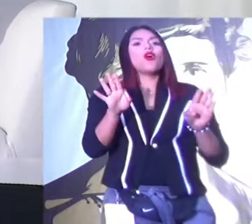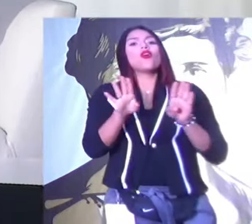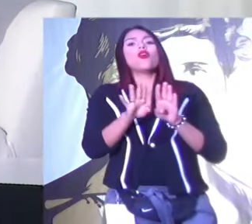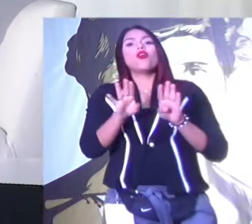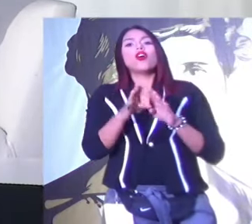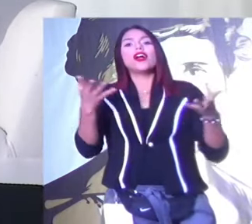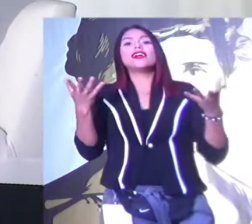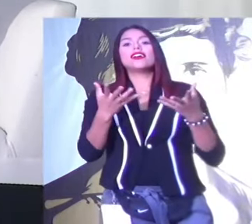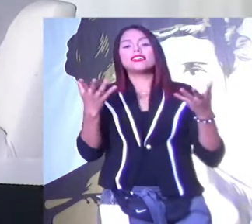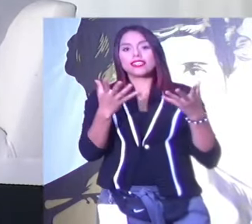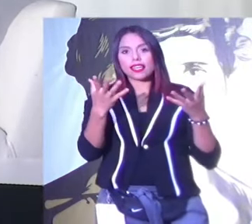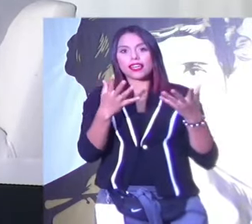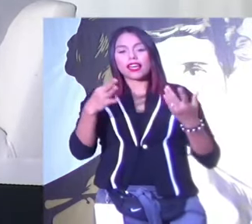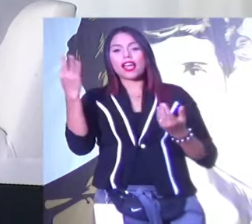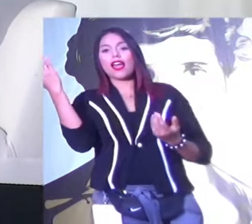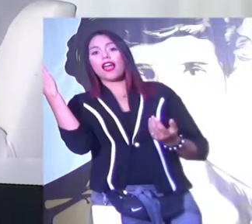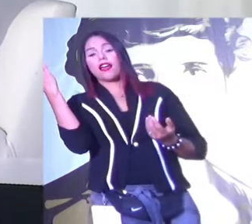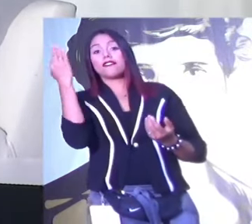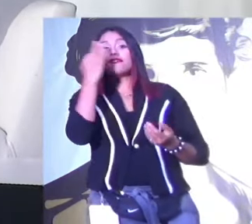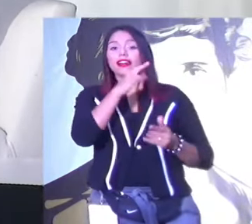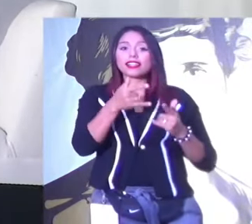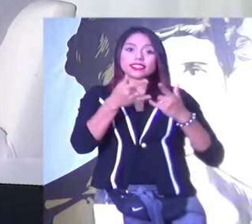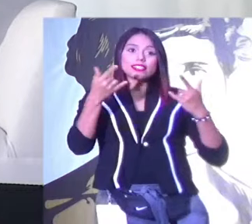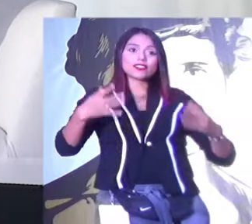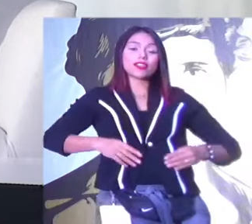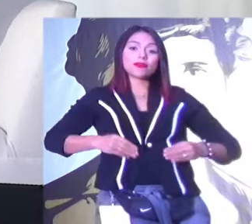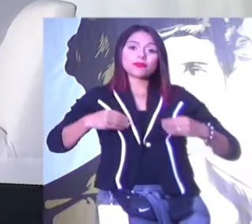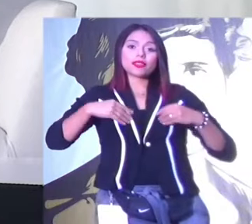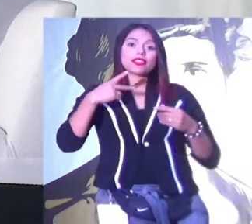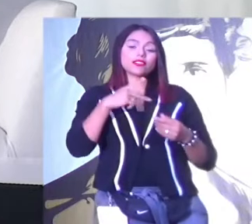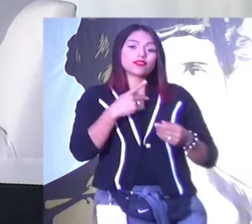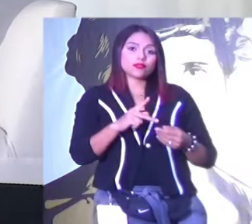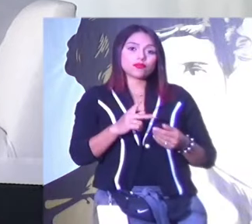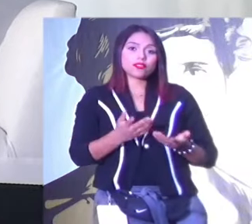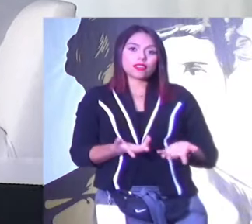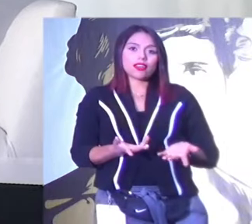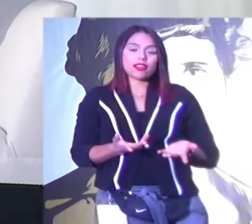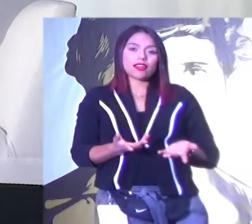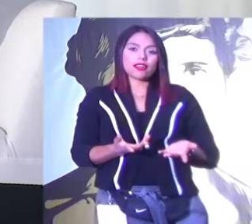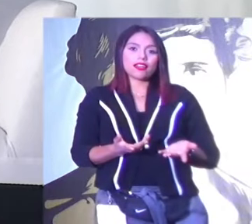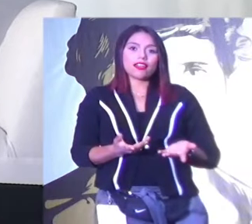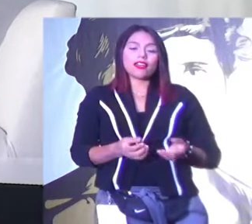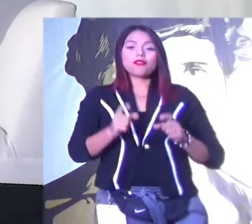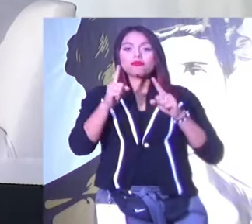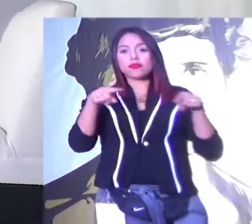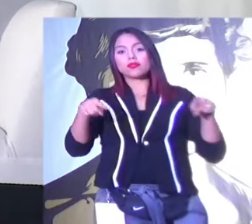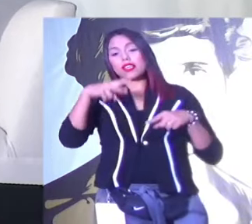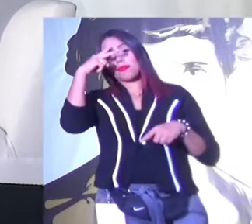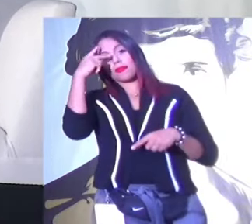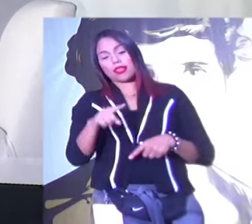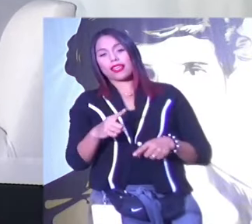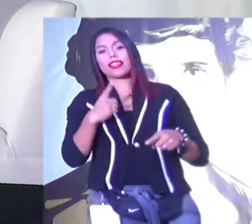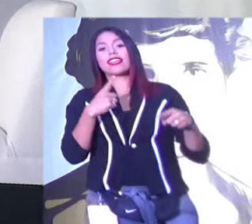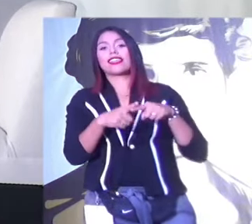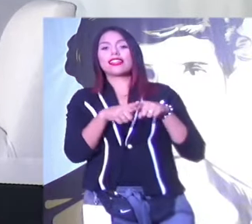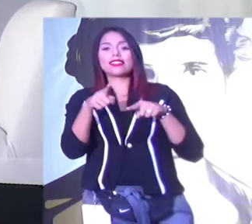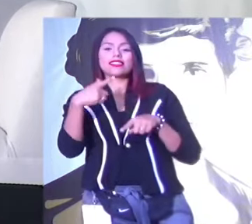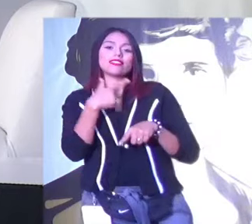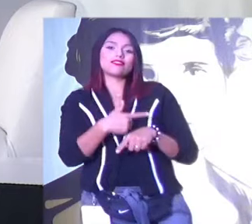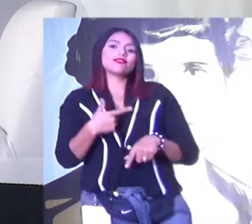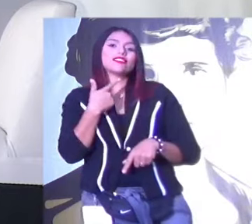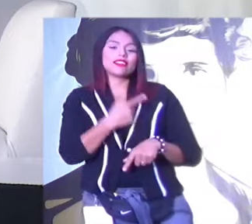biografía, como fue el caso de Idos de la mente, de música mexicana, ¿de quién te gustaría hacerlo? Y pensando en la vida